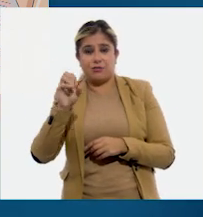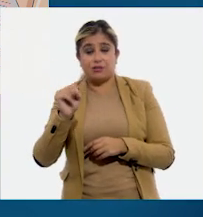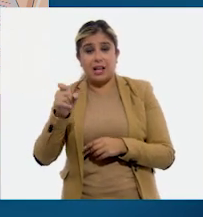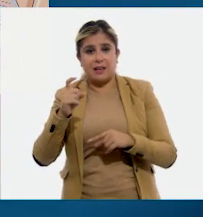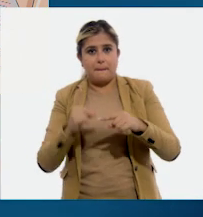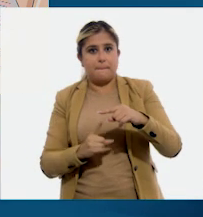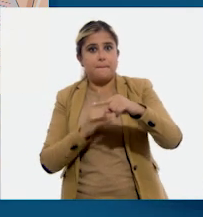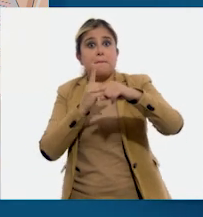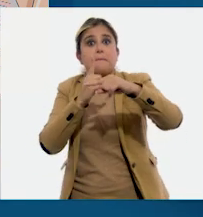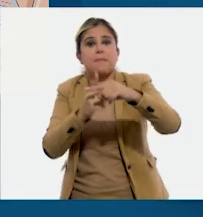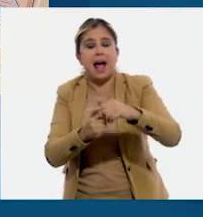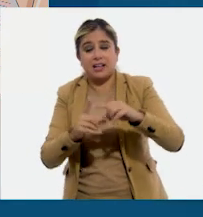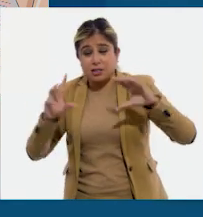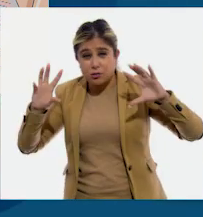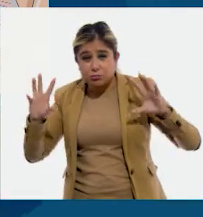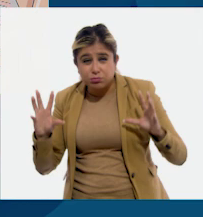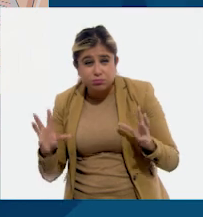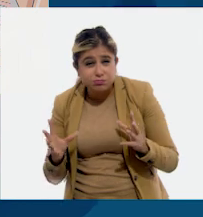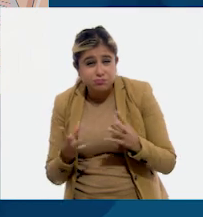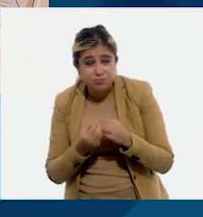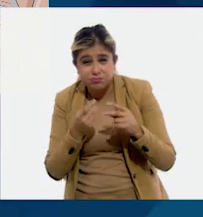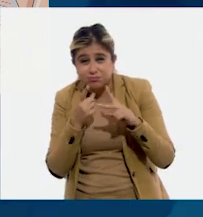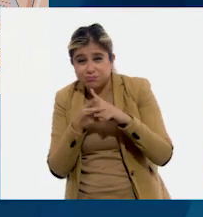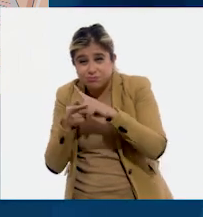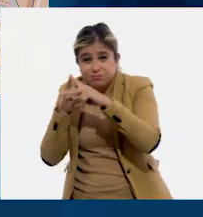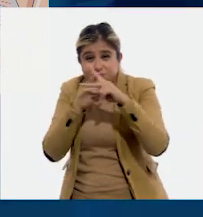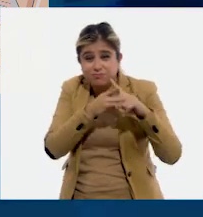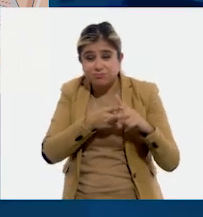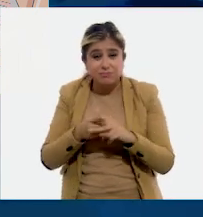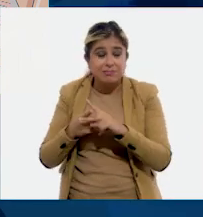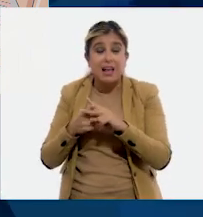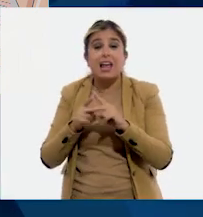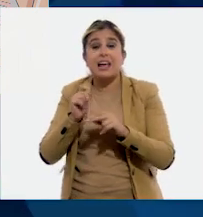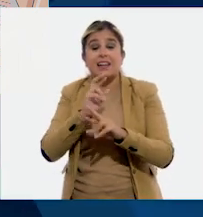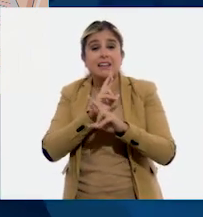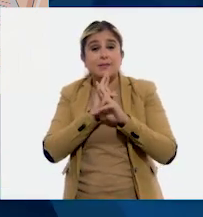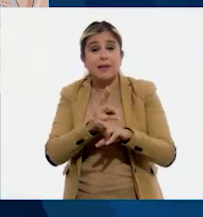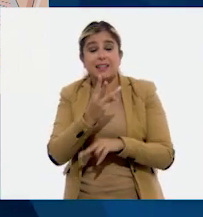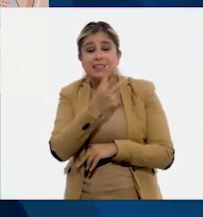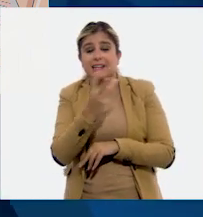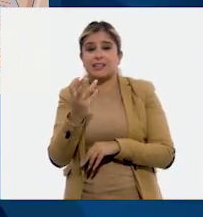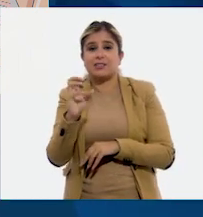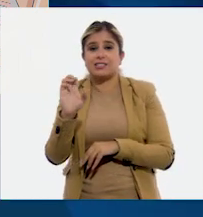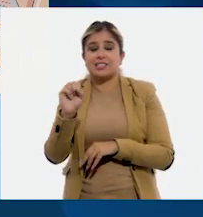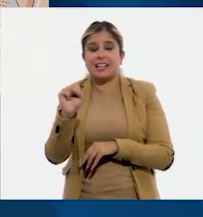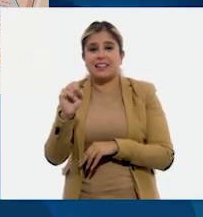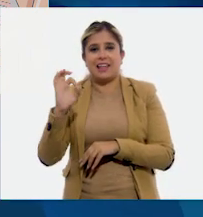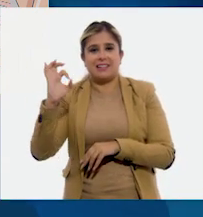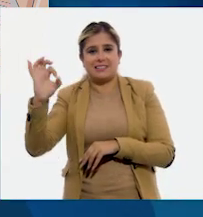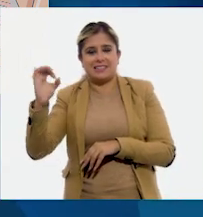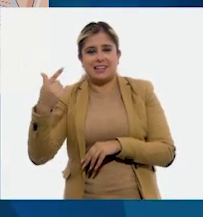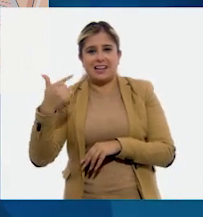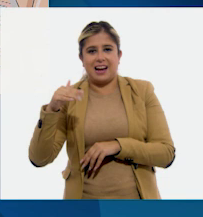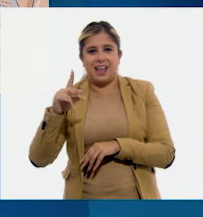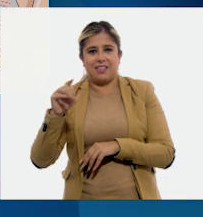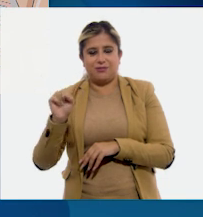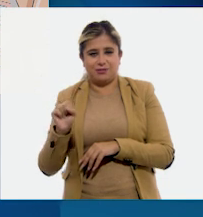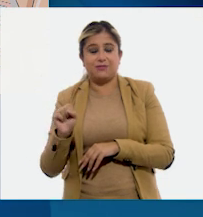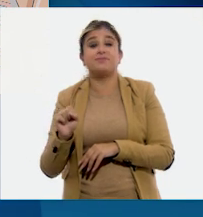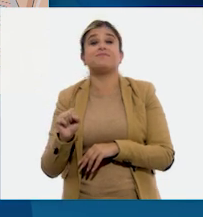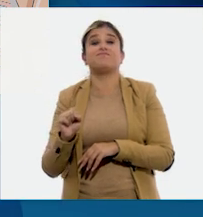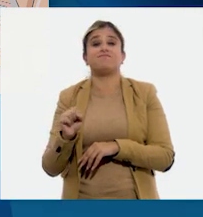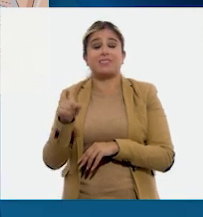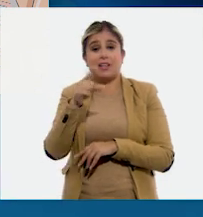sus ángulos interiores de esta figura es igual a 360 grados. Como pueden